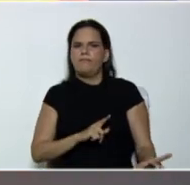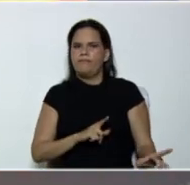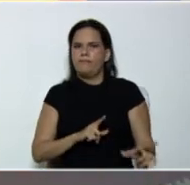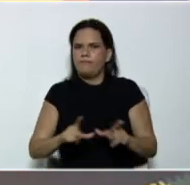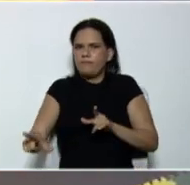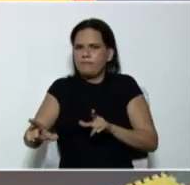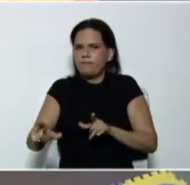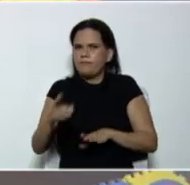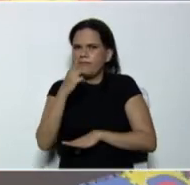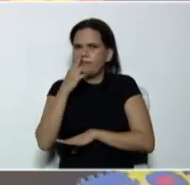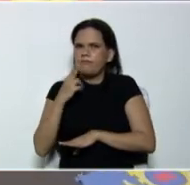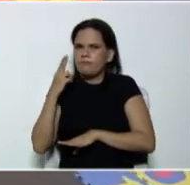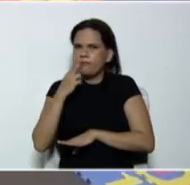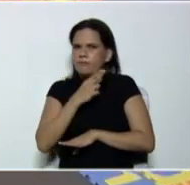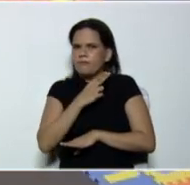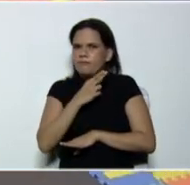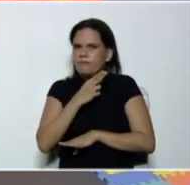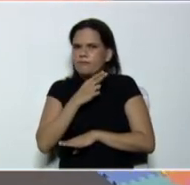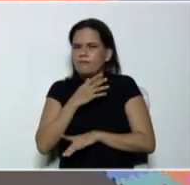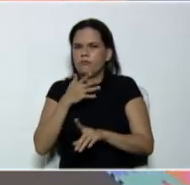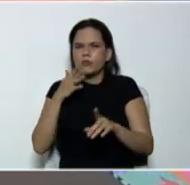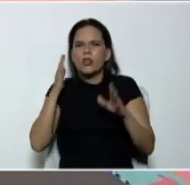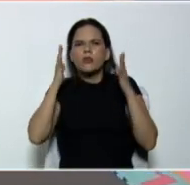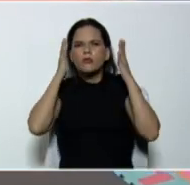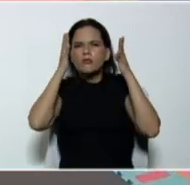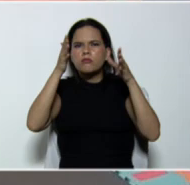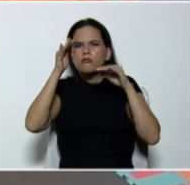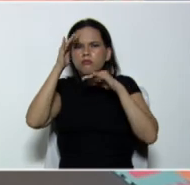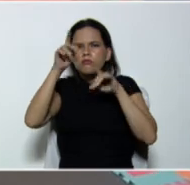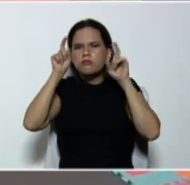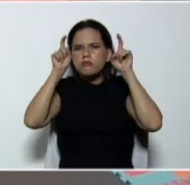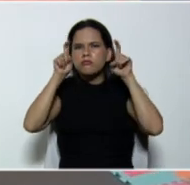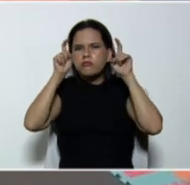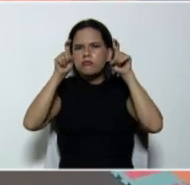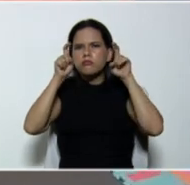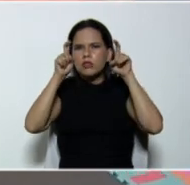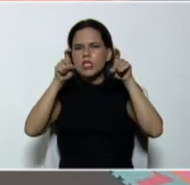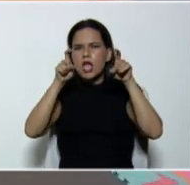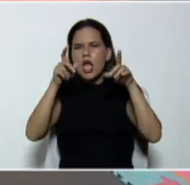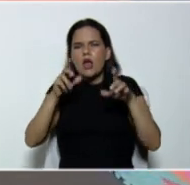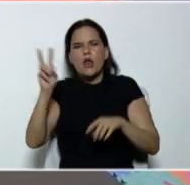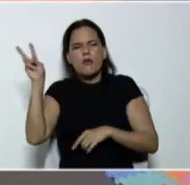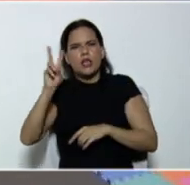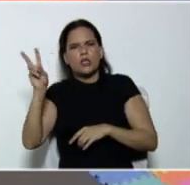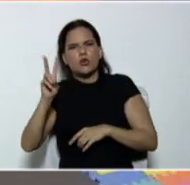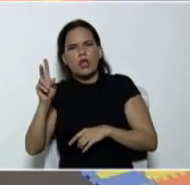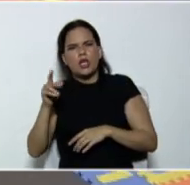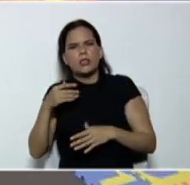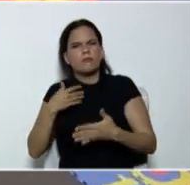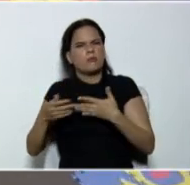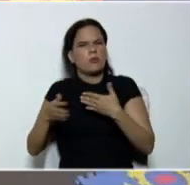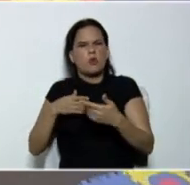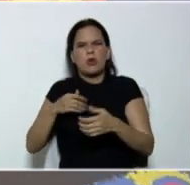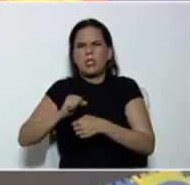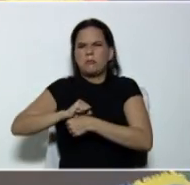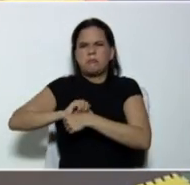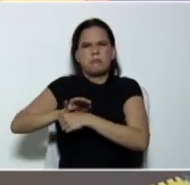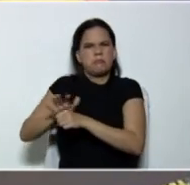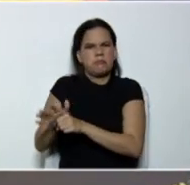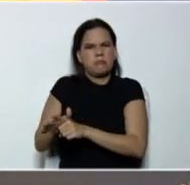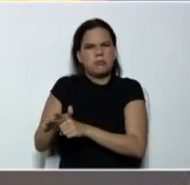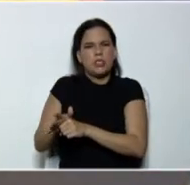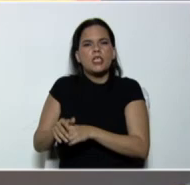objetivo de educar a una Venezuela que, pese a la pandemia del COVID-19, se encuentra en su casa disfrutando de